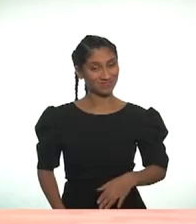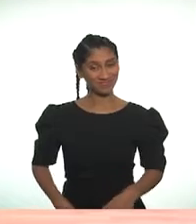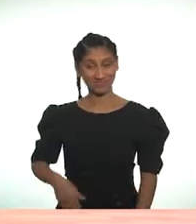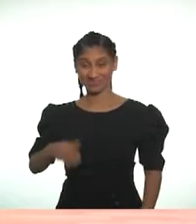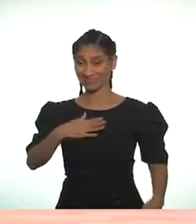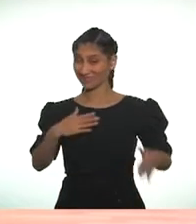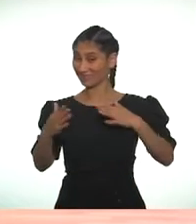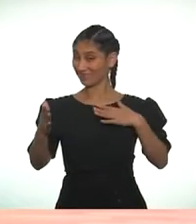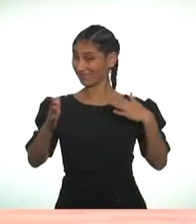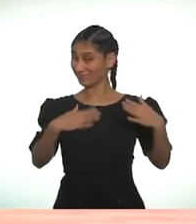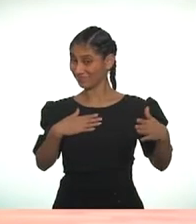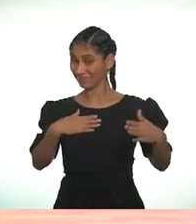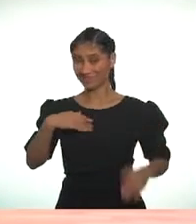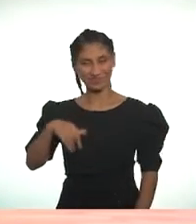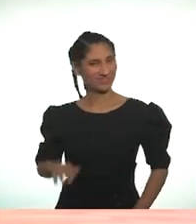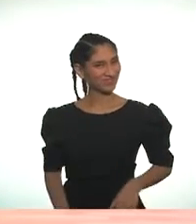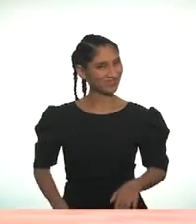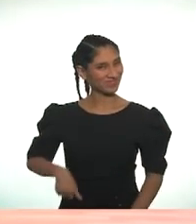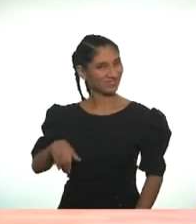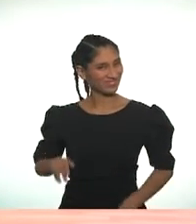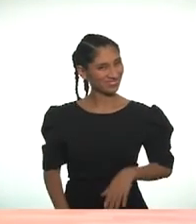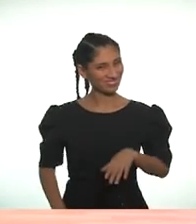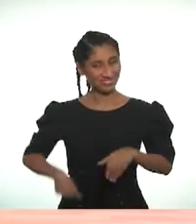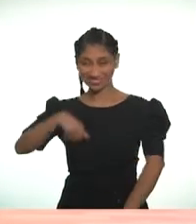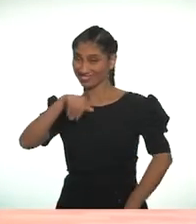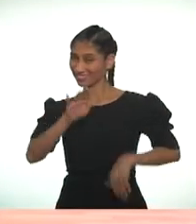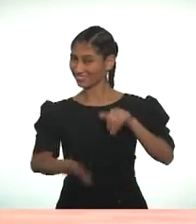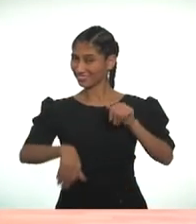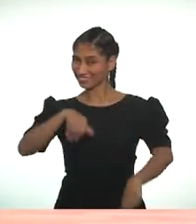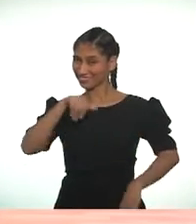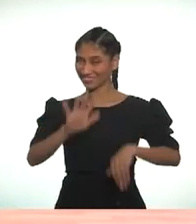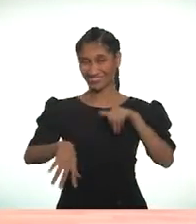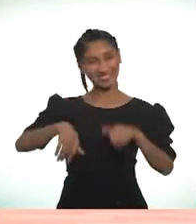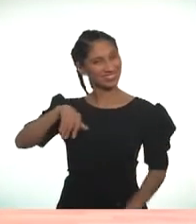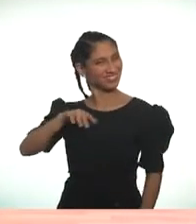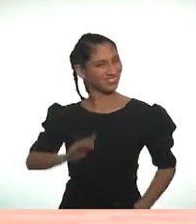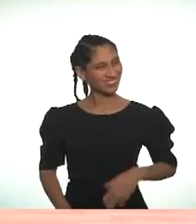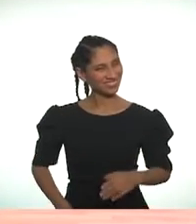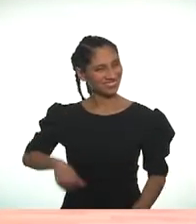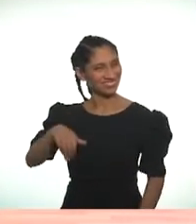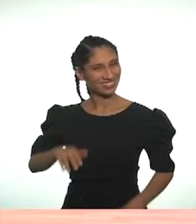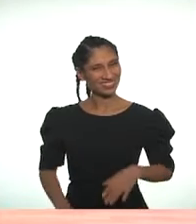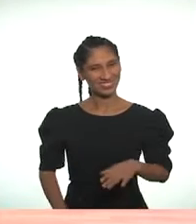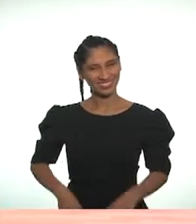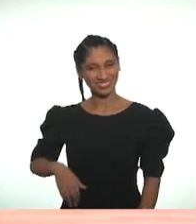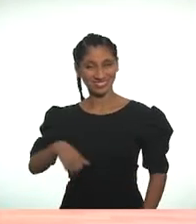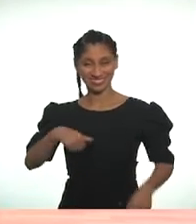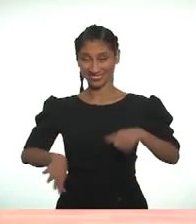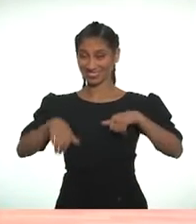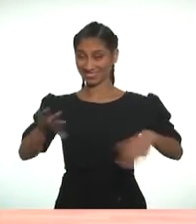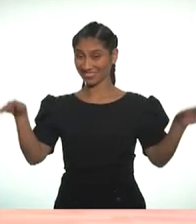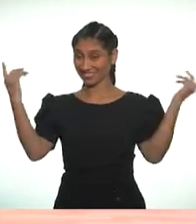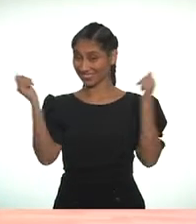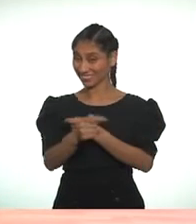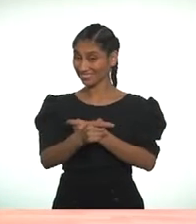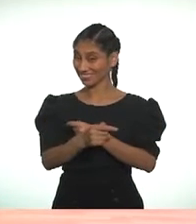como rocoto. Yo no como rocoto. Yo no como